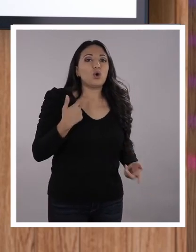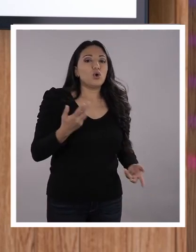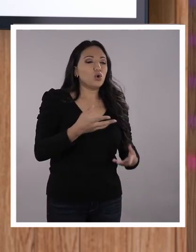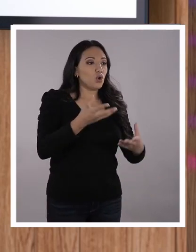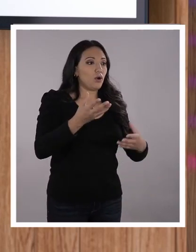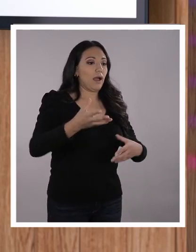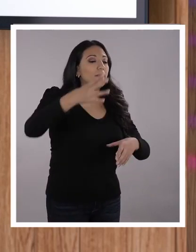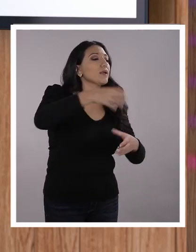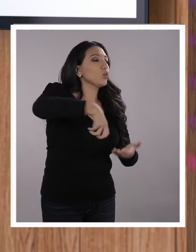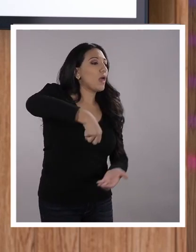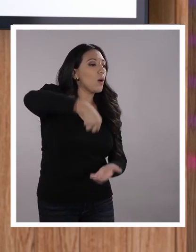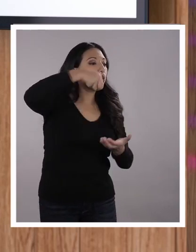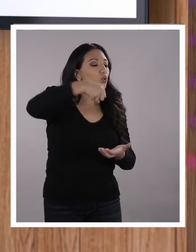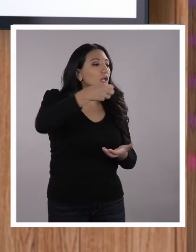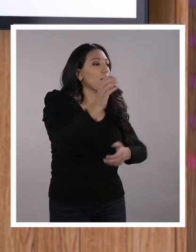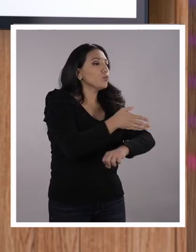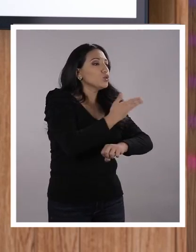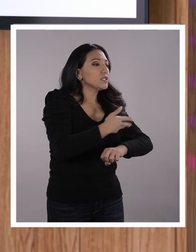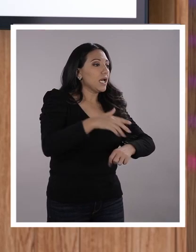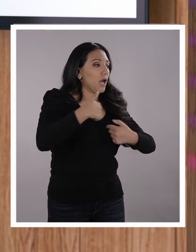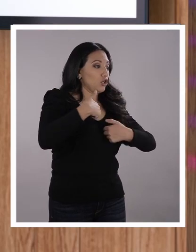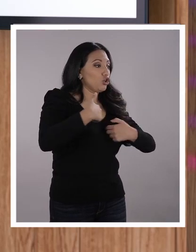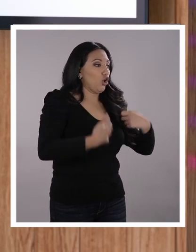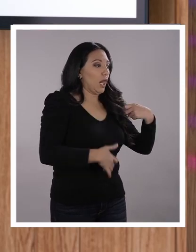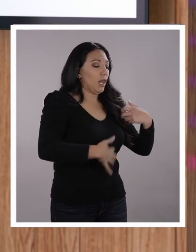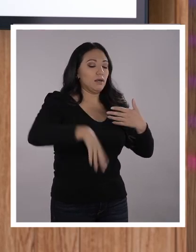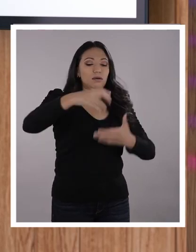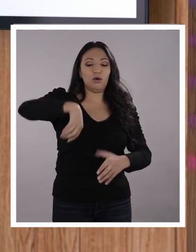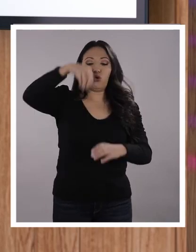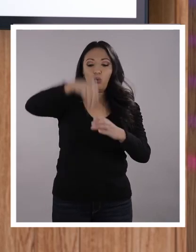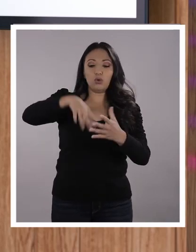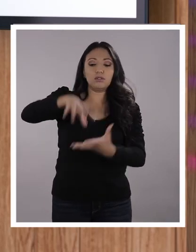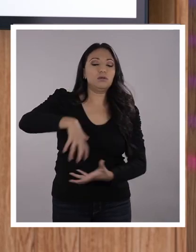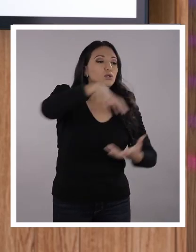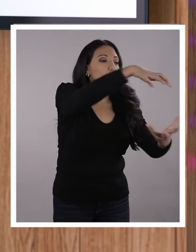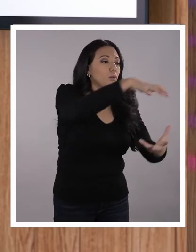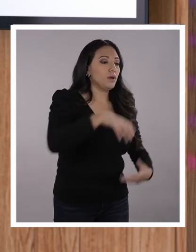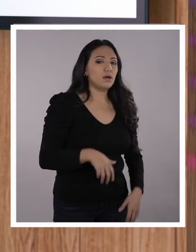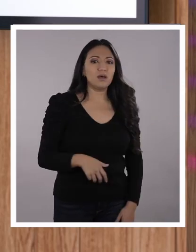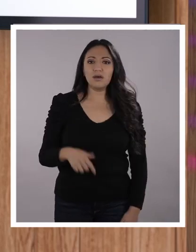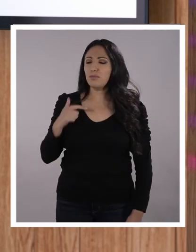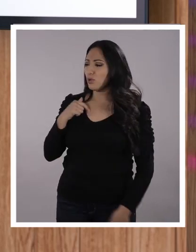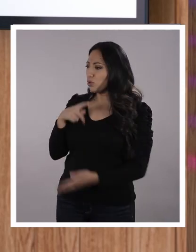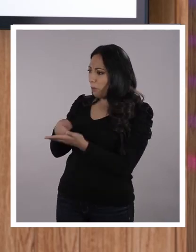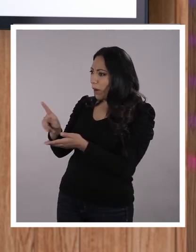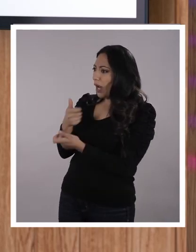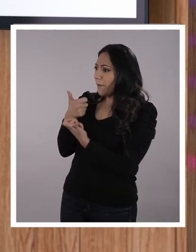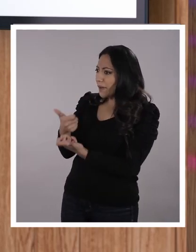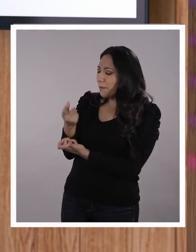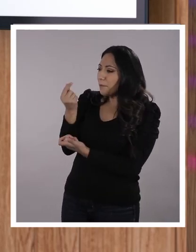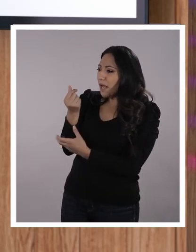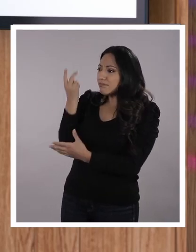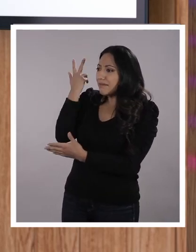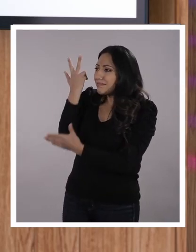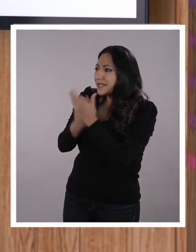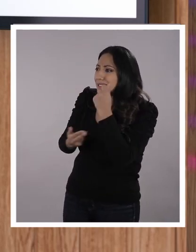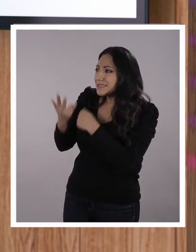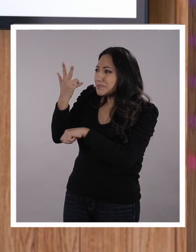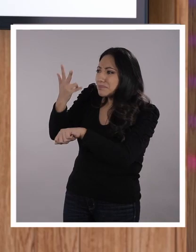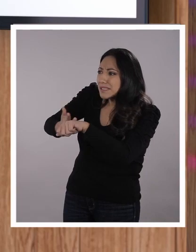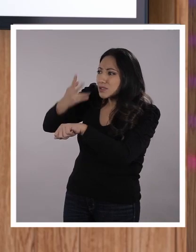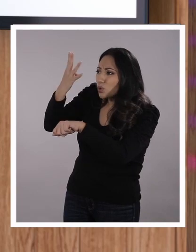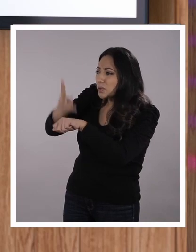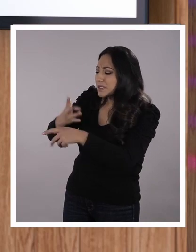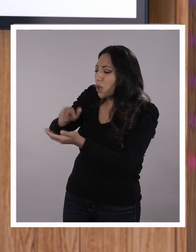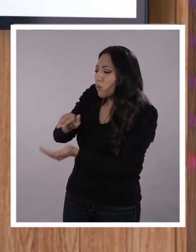fundar mi habilidad musical. ¿Cómo le hago? Por más que quisiera aceptarle el dinero, profe. Pero te estoy pagando súper bien, mira, estoy triplicando